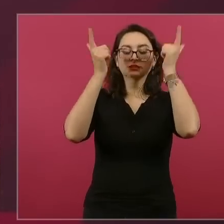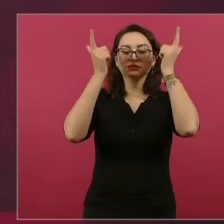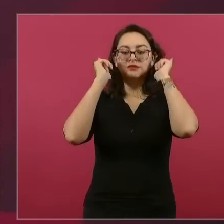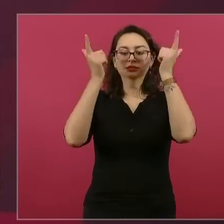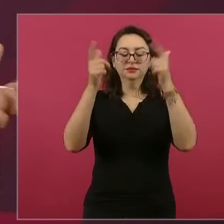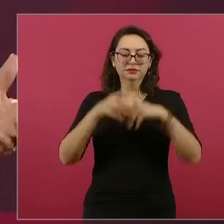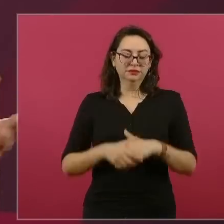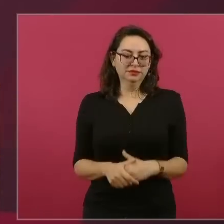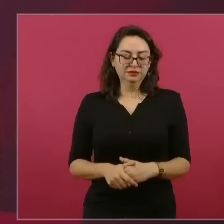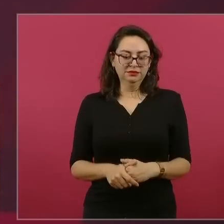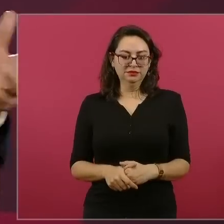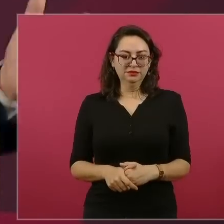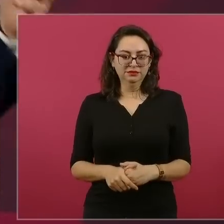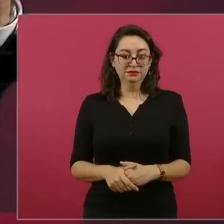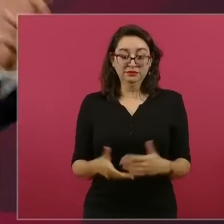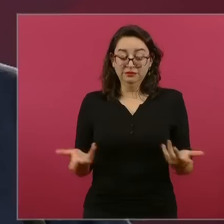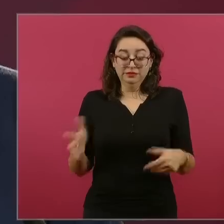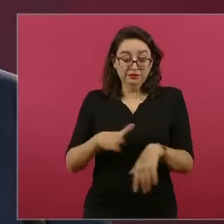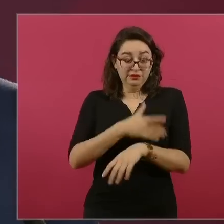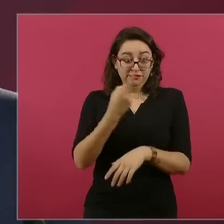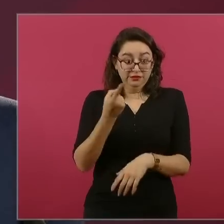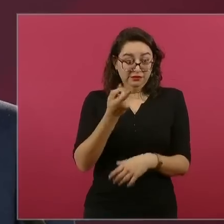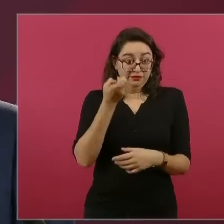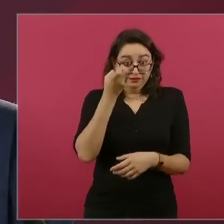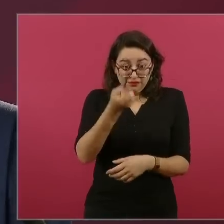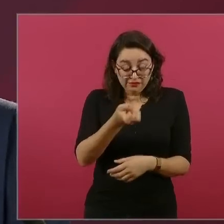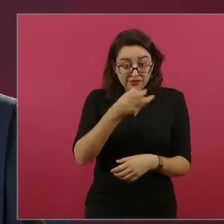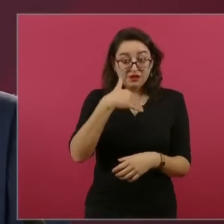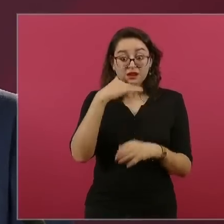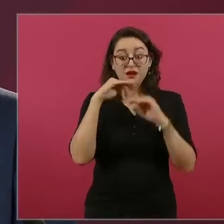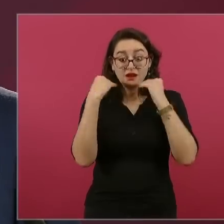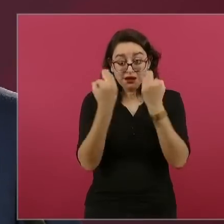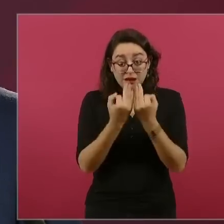porque entonces sí no hay presupuesto que alcance.